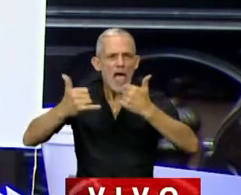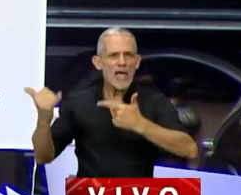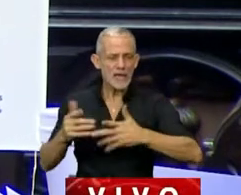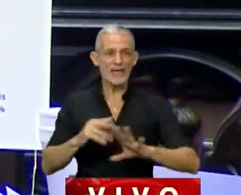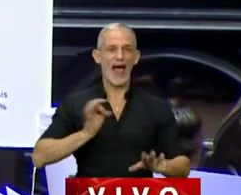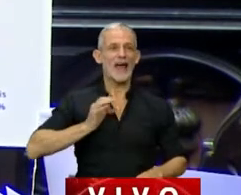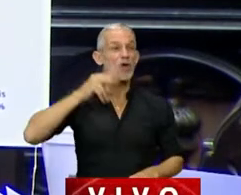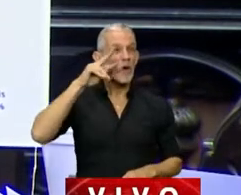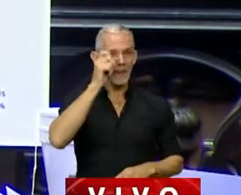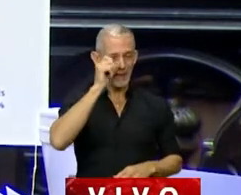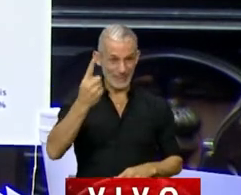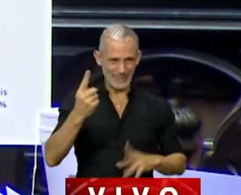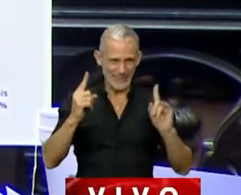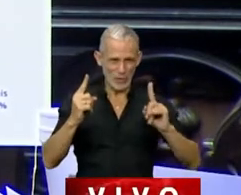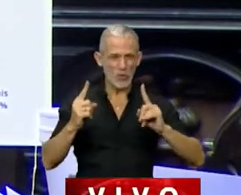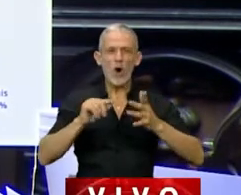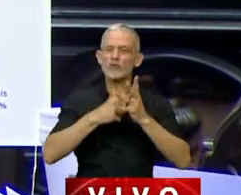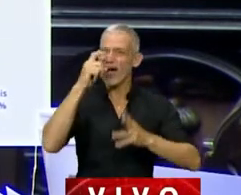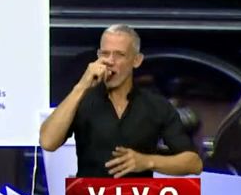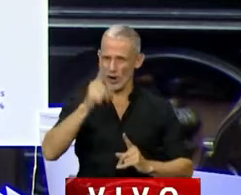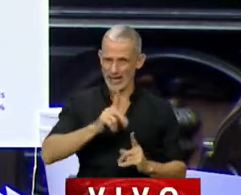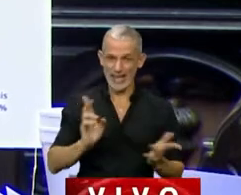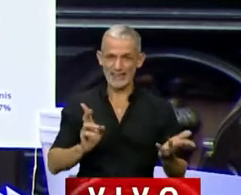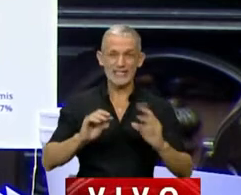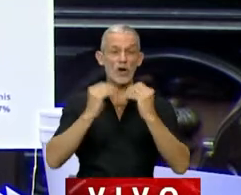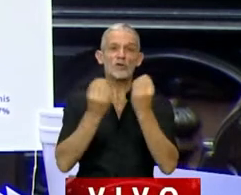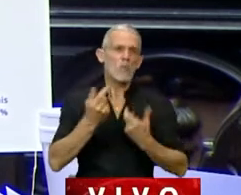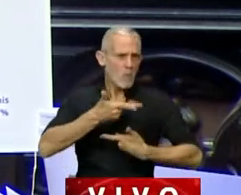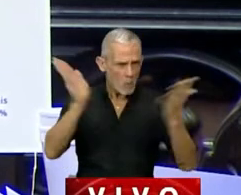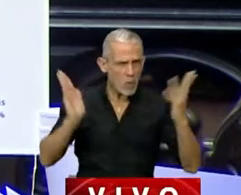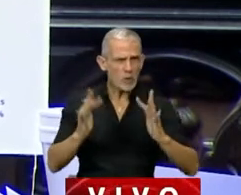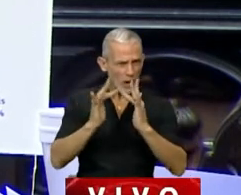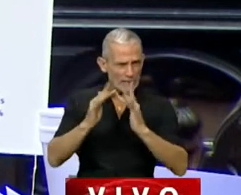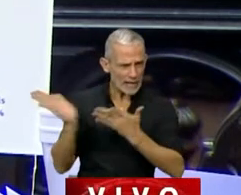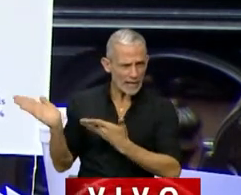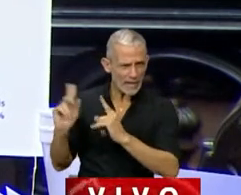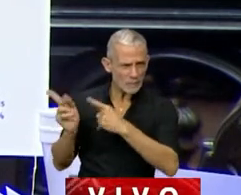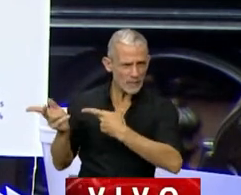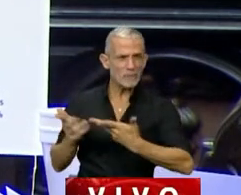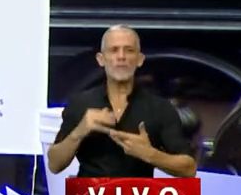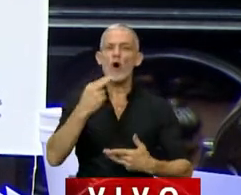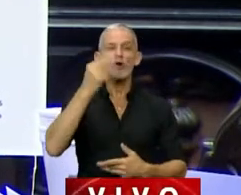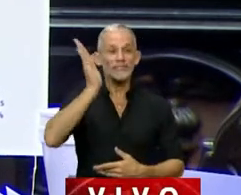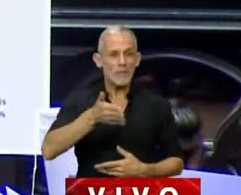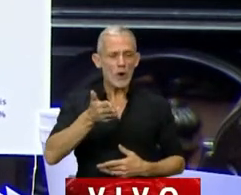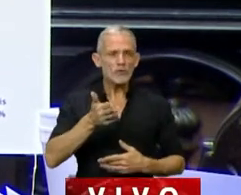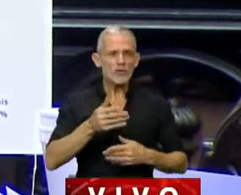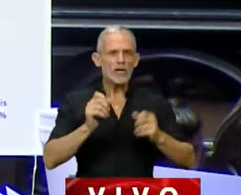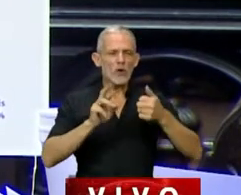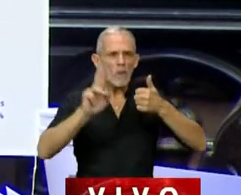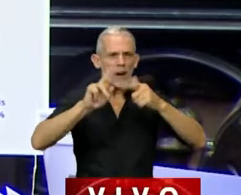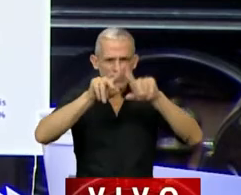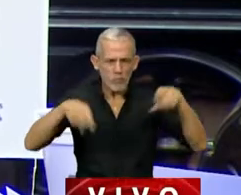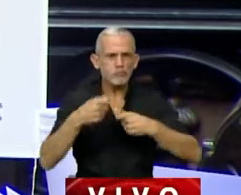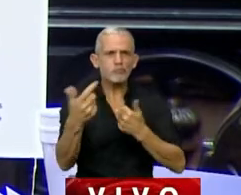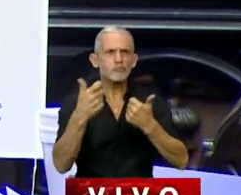en 2021 en la ciudad de Corrientes. Esto es público, está en internet. 11% de habilitaciones